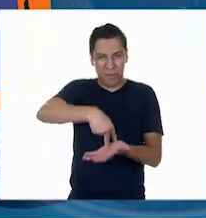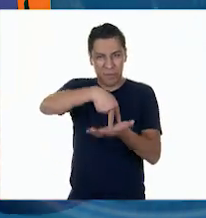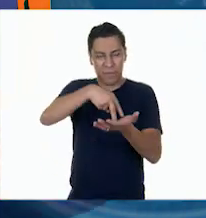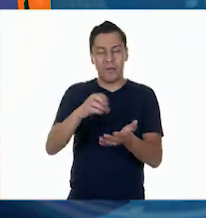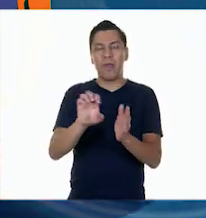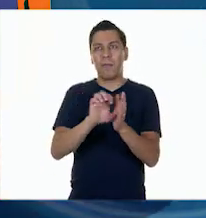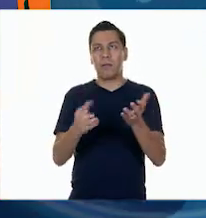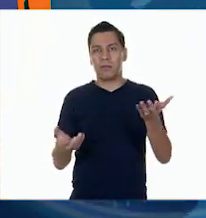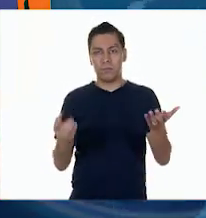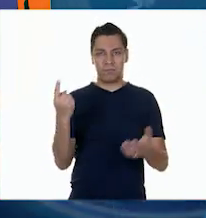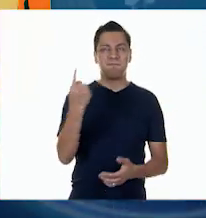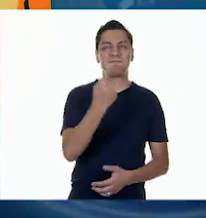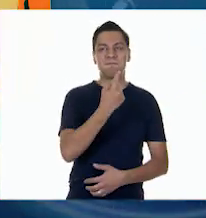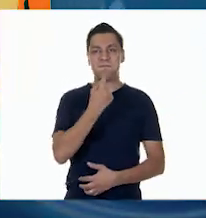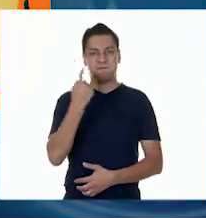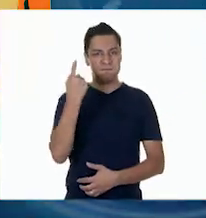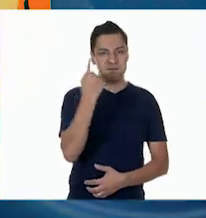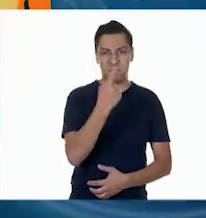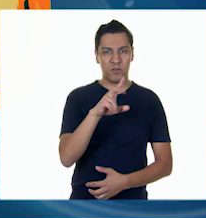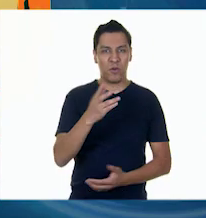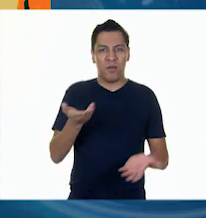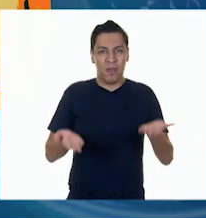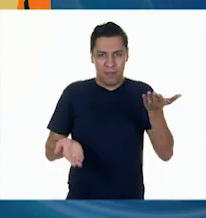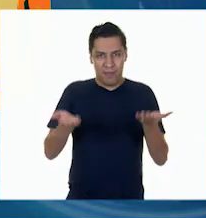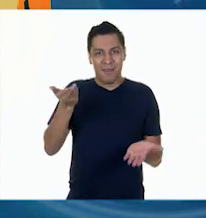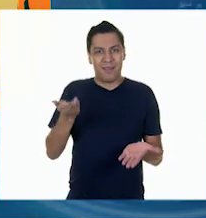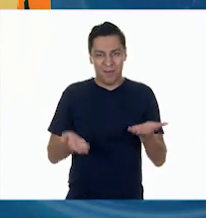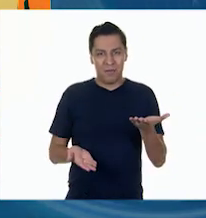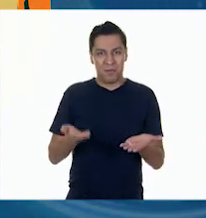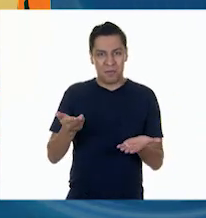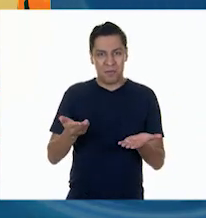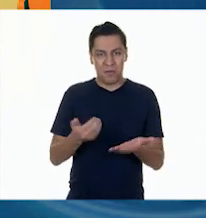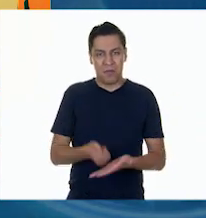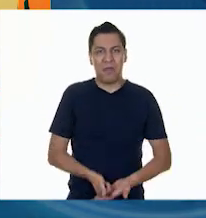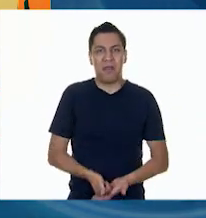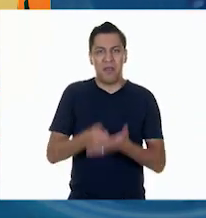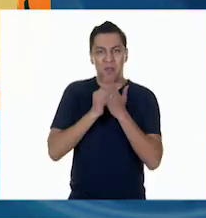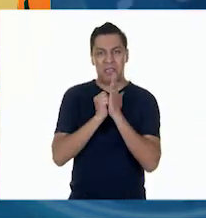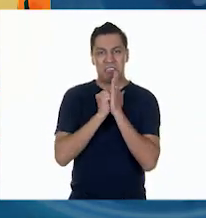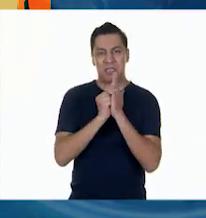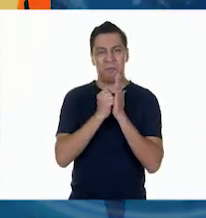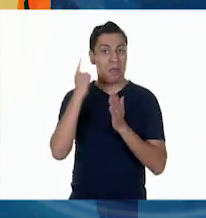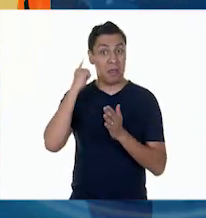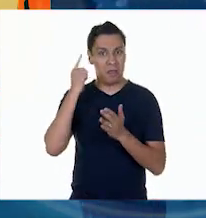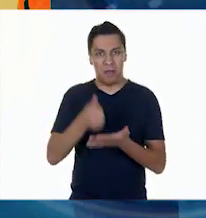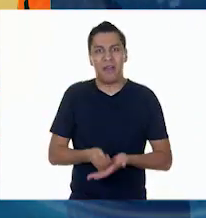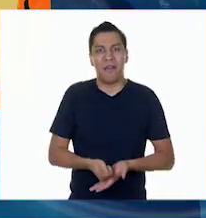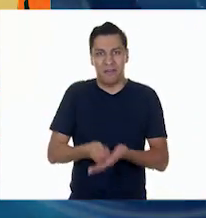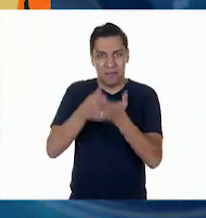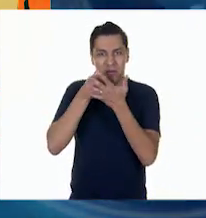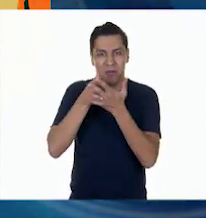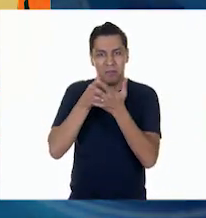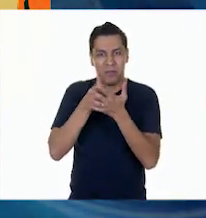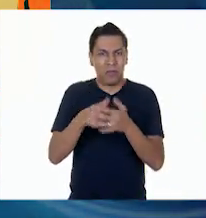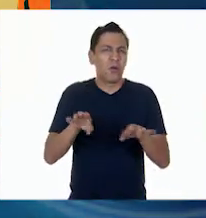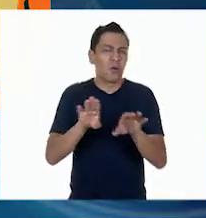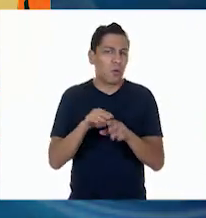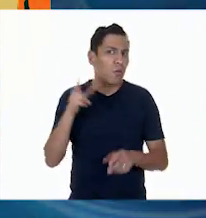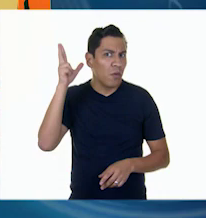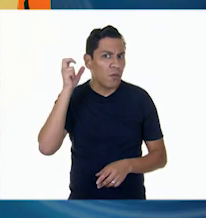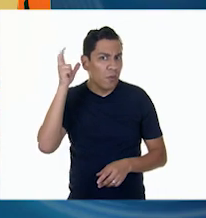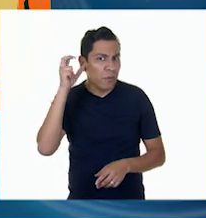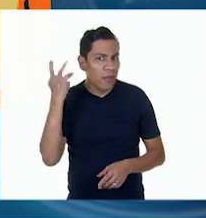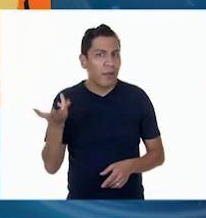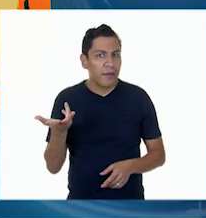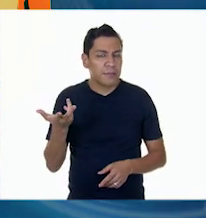nos mareemos. Ahora, estamos hablando acerca del sonido y ustedes dirán, bueno, ¿pero qué es el sonido? ¿Cómo es que podemos escuchar?